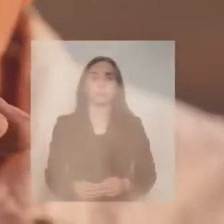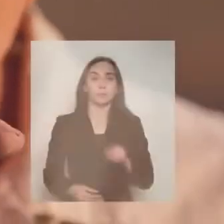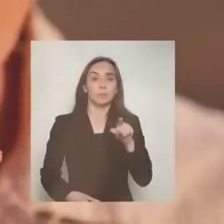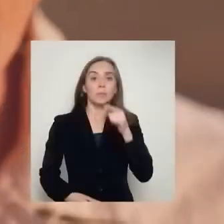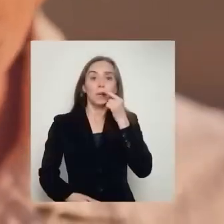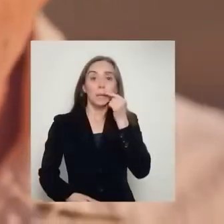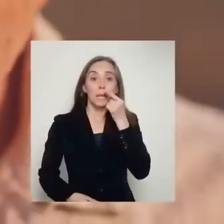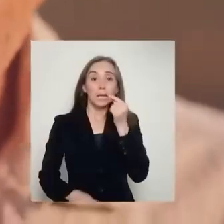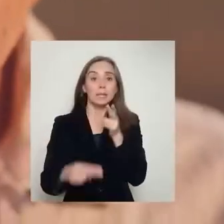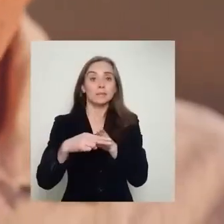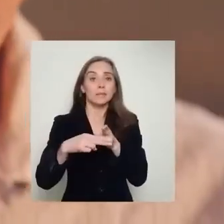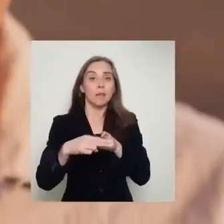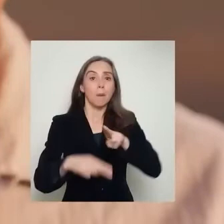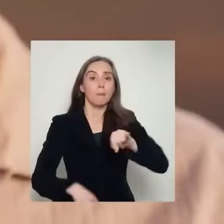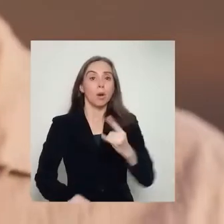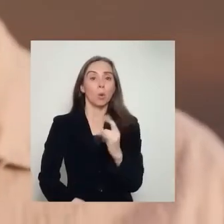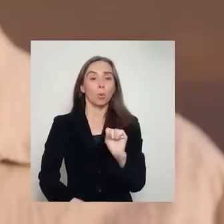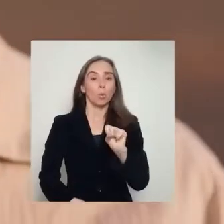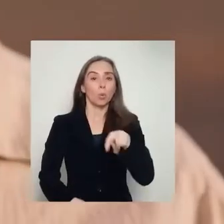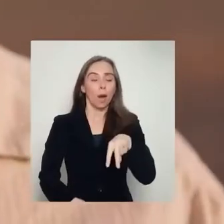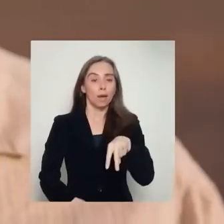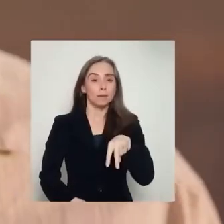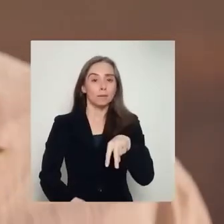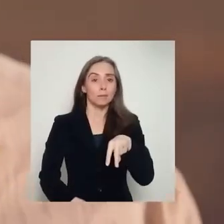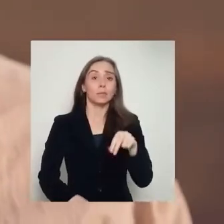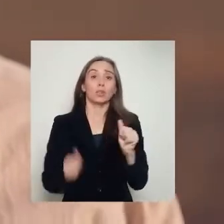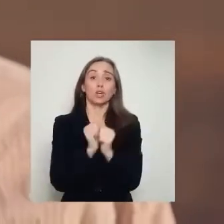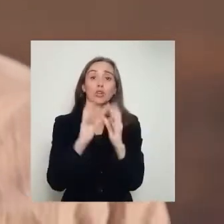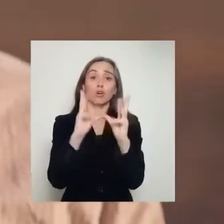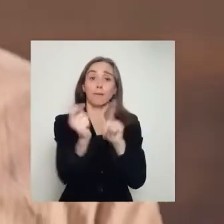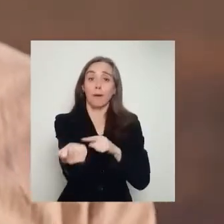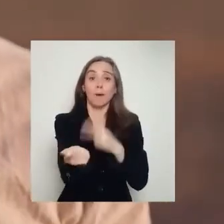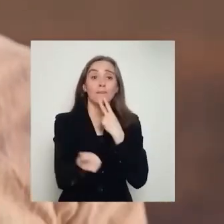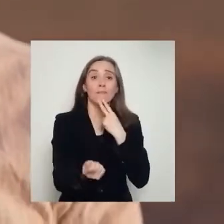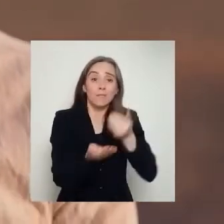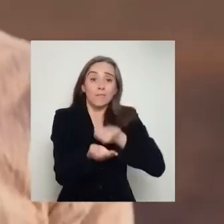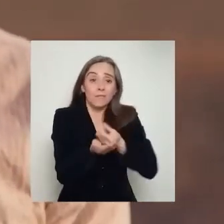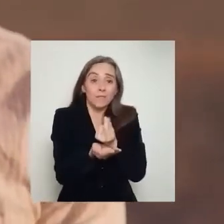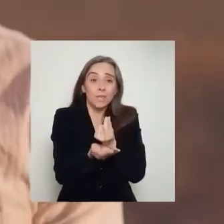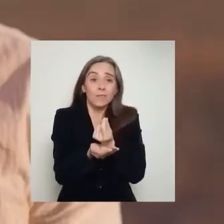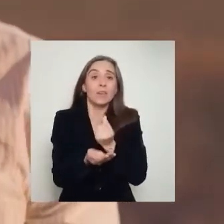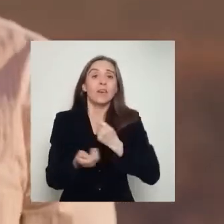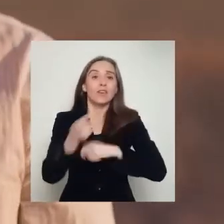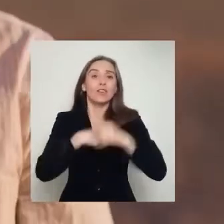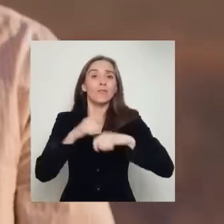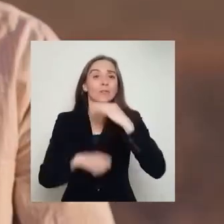Él es Juan. Con su familia viven del campo